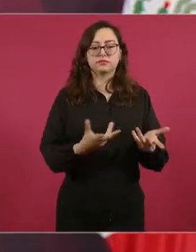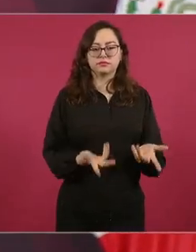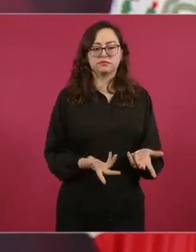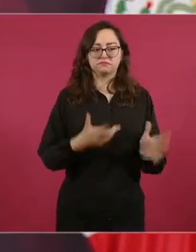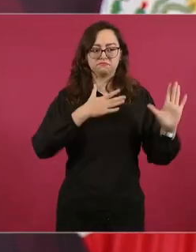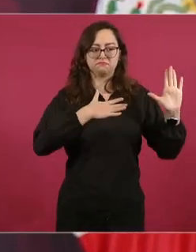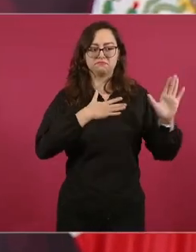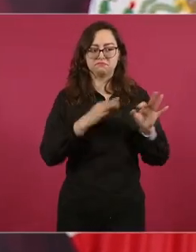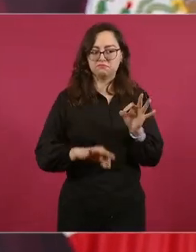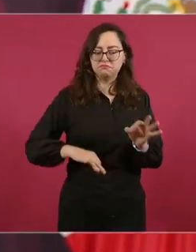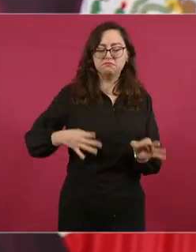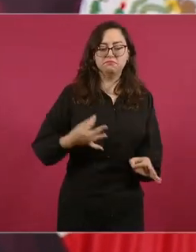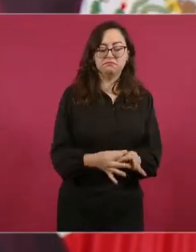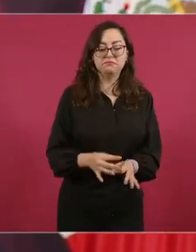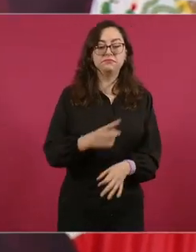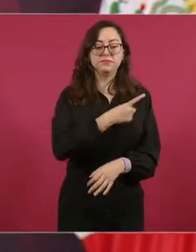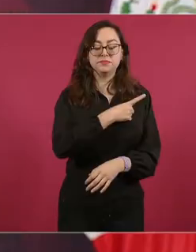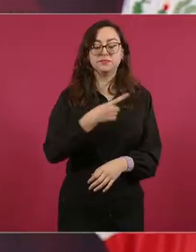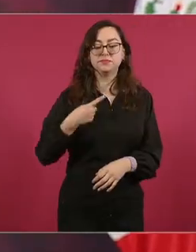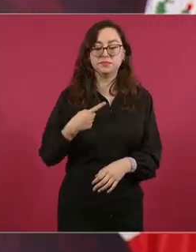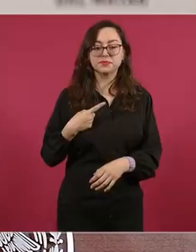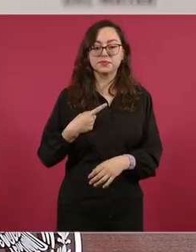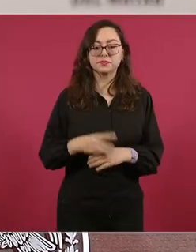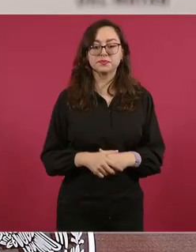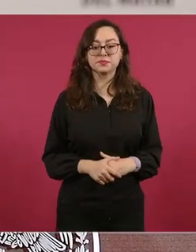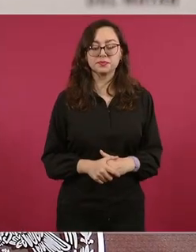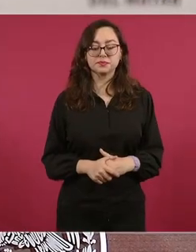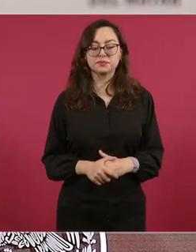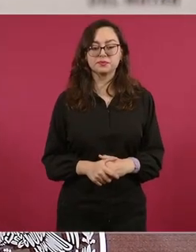incumplamos con ese compromiso con los seris.